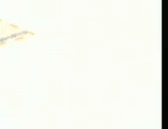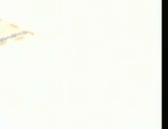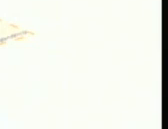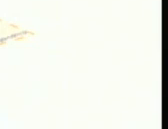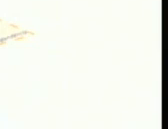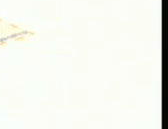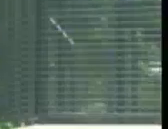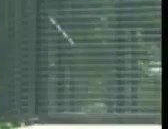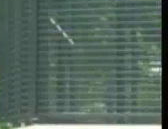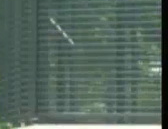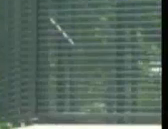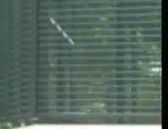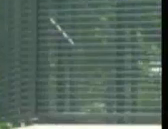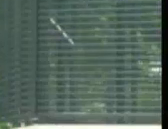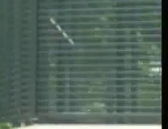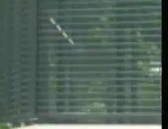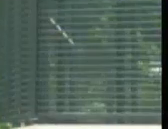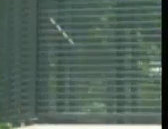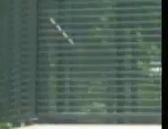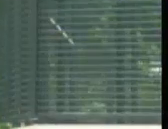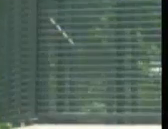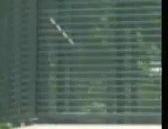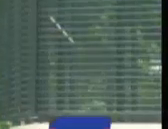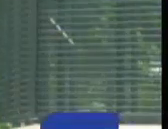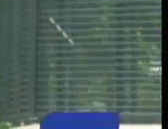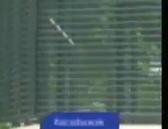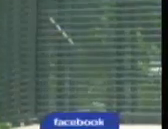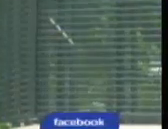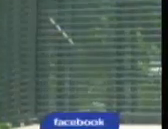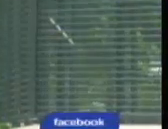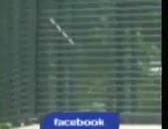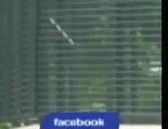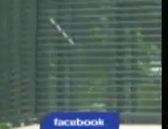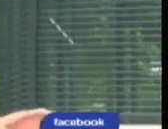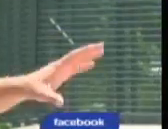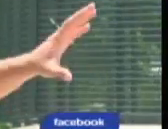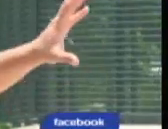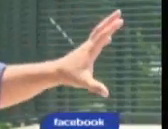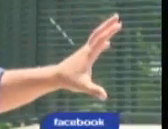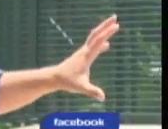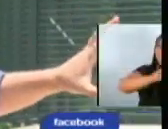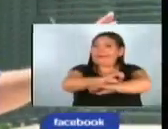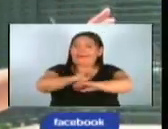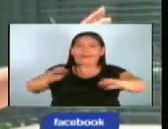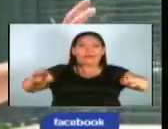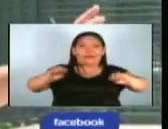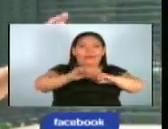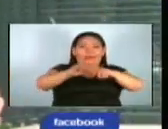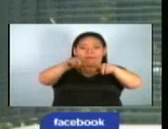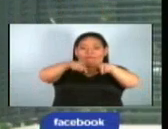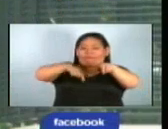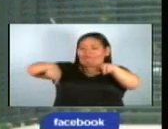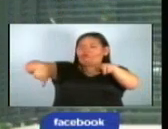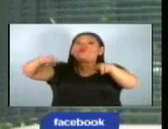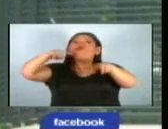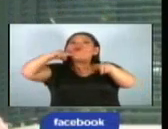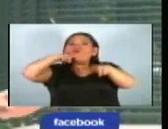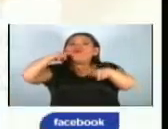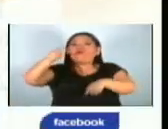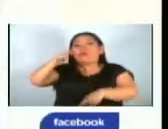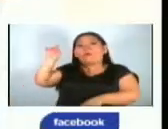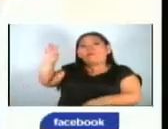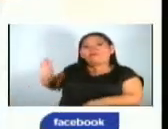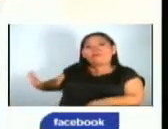Juan Pablo II. No se va a permitir flujo de peatones ni tampoco flujo de vehículos, es el recuadro rojo que vemos ahí.